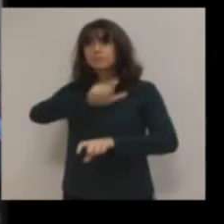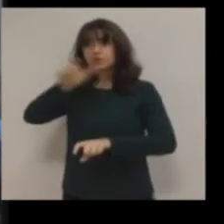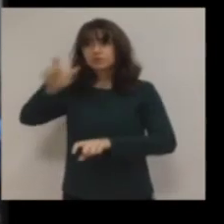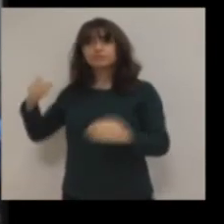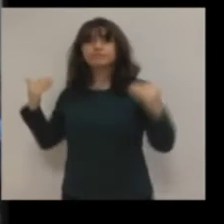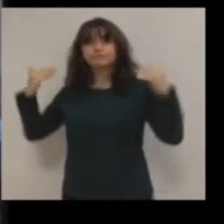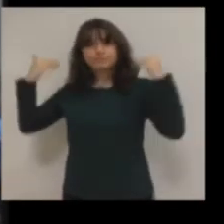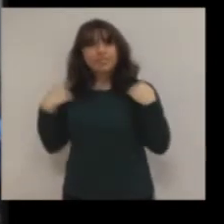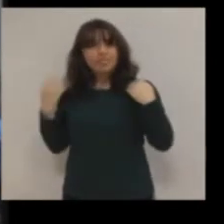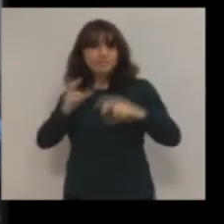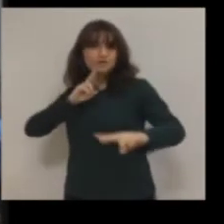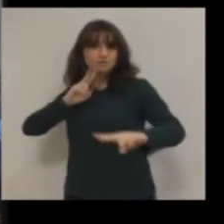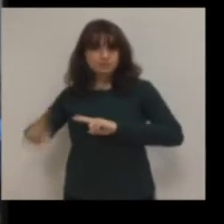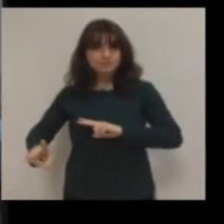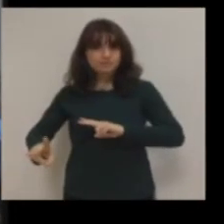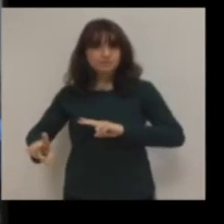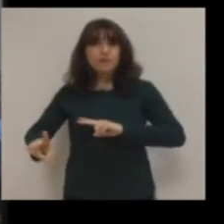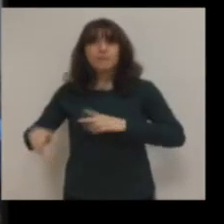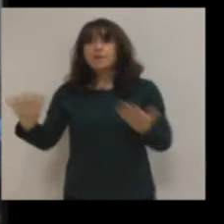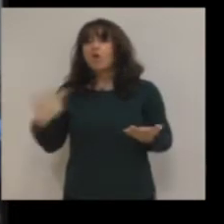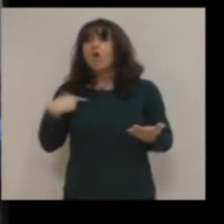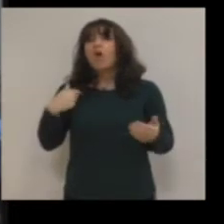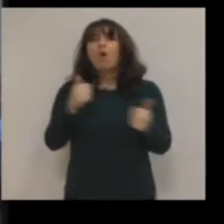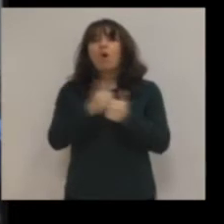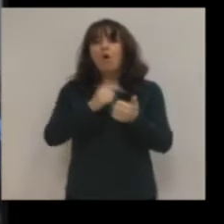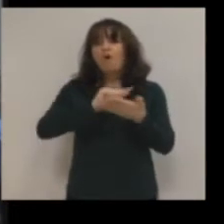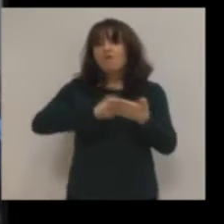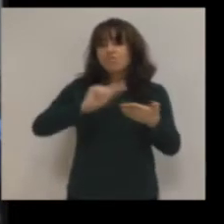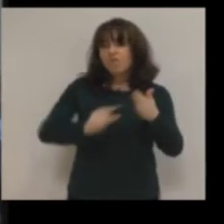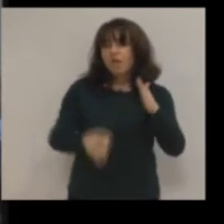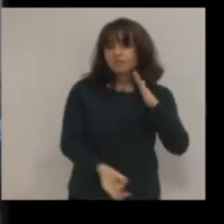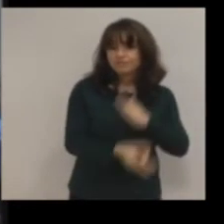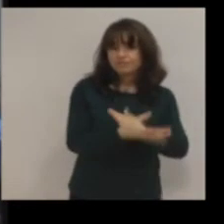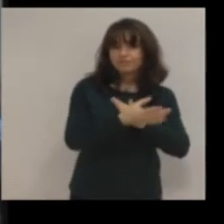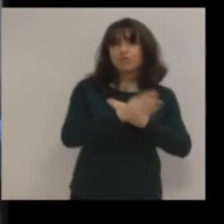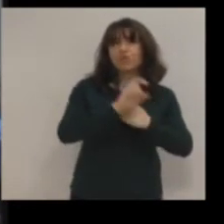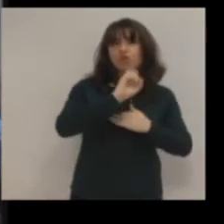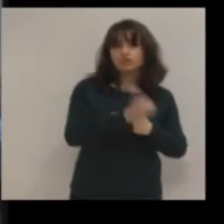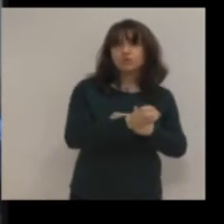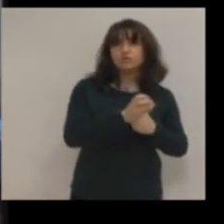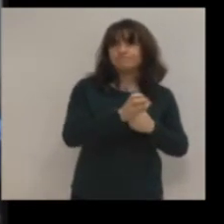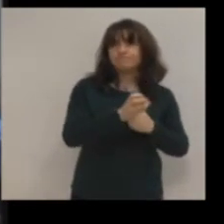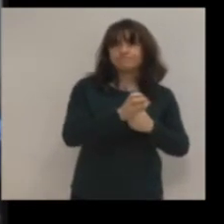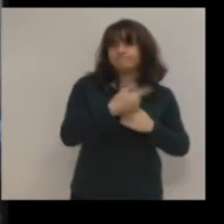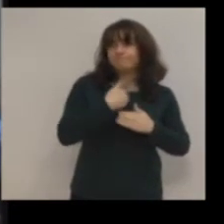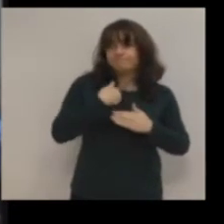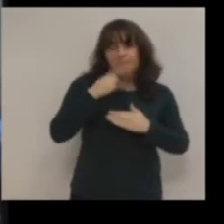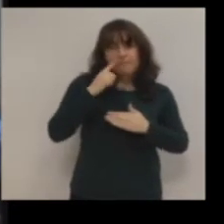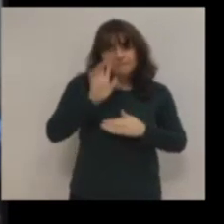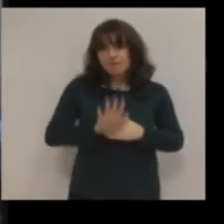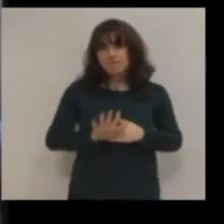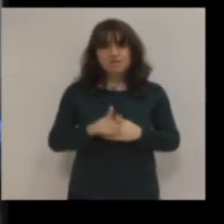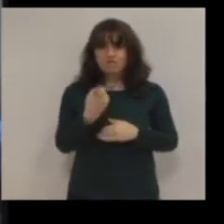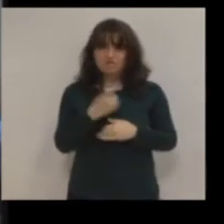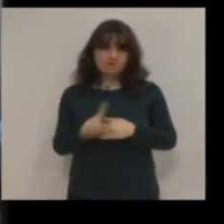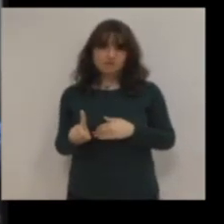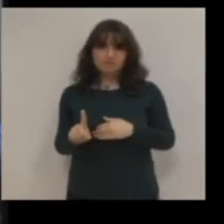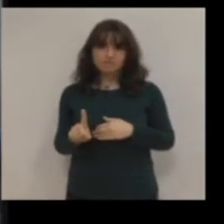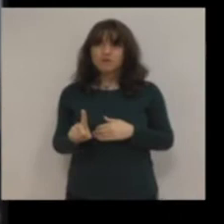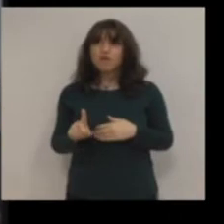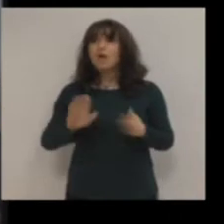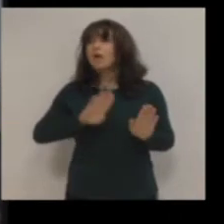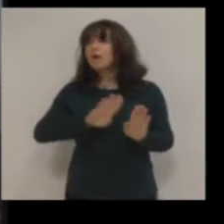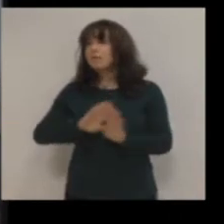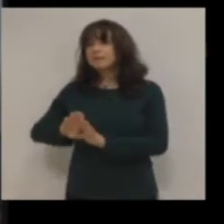ello, dar respuesta. Pero crear otra oficina, me parece que no es necesario. Y por